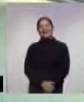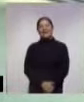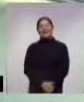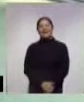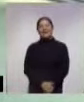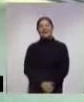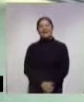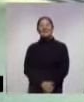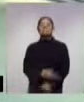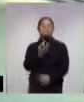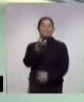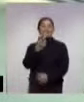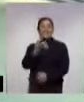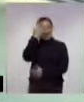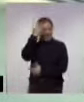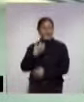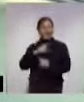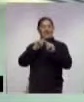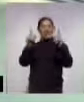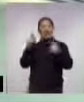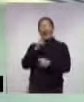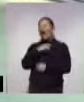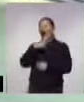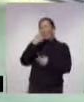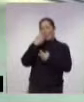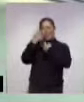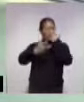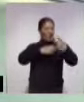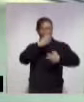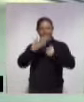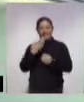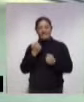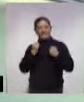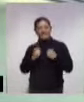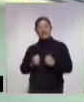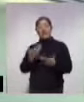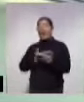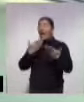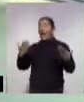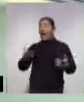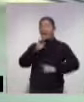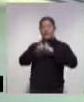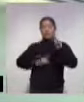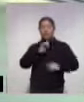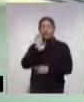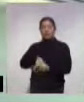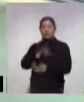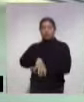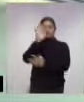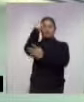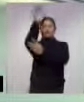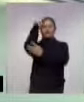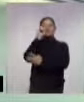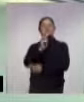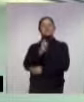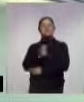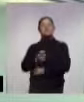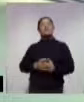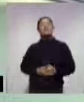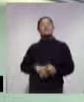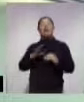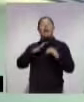Ahí lo tienen los Pumas de Tlaxcala aullando fuerte, pero vámonos a otro deporte. En esta ocasión hablaremos del baloncesto porque ya se